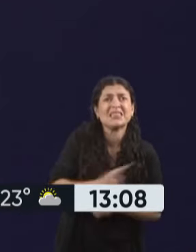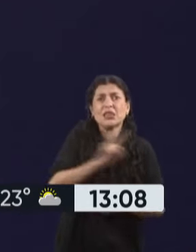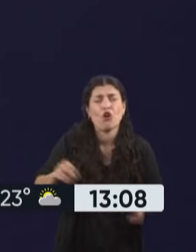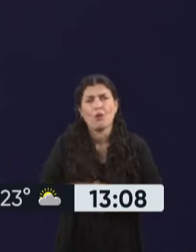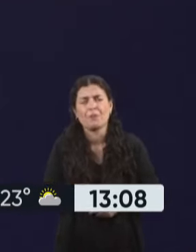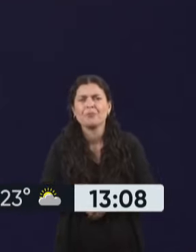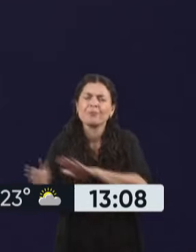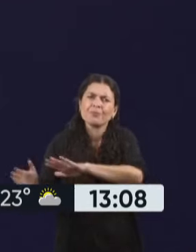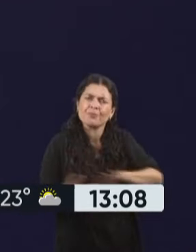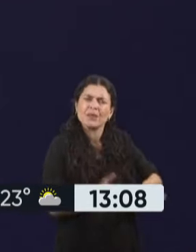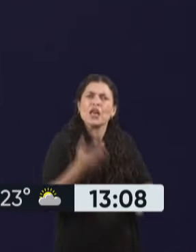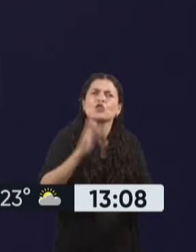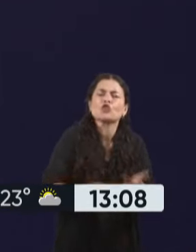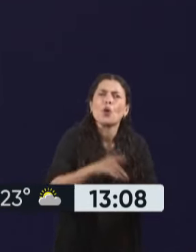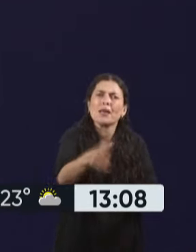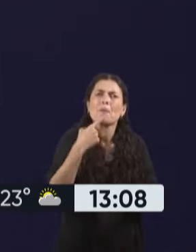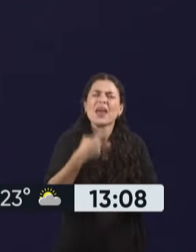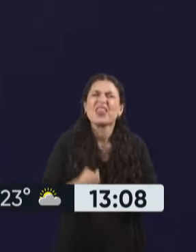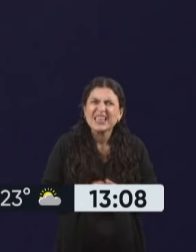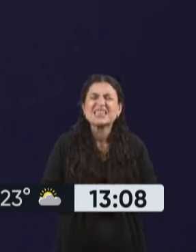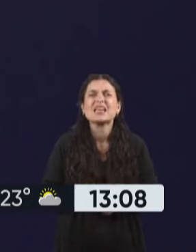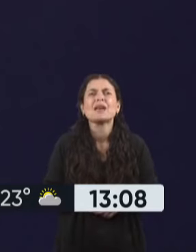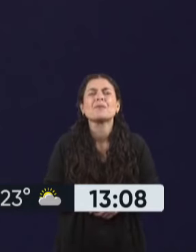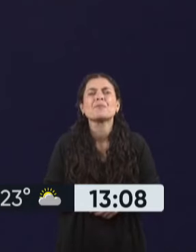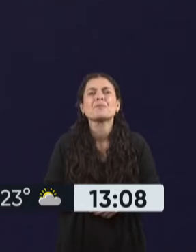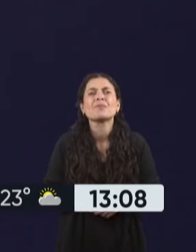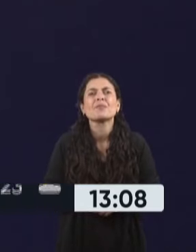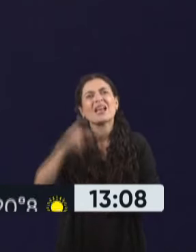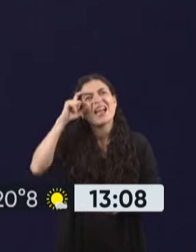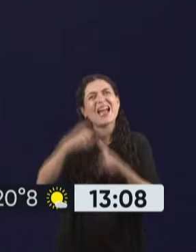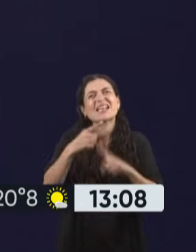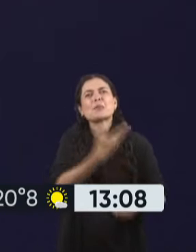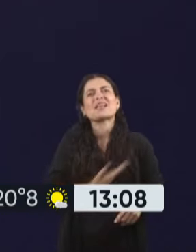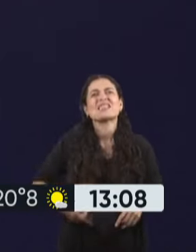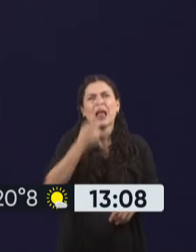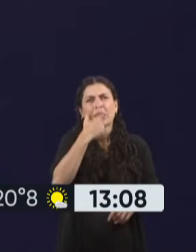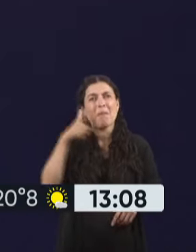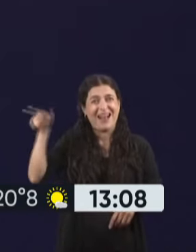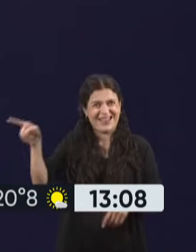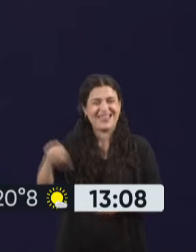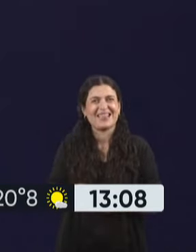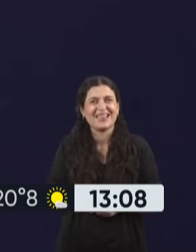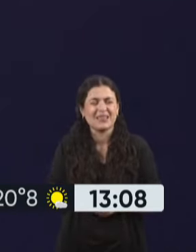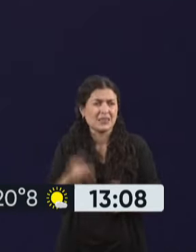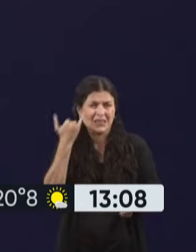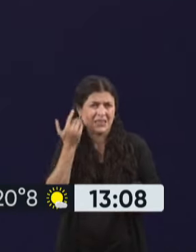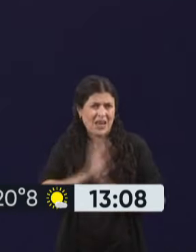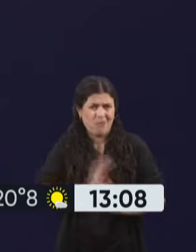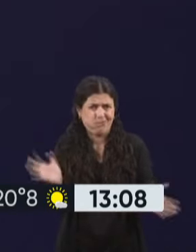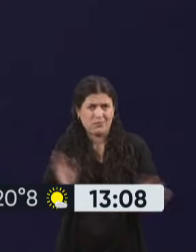Con respecto a lo de el ingeniero Macri, lo contesté en una... me parece que